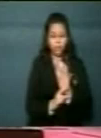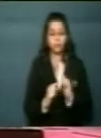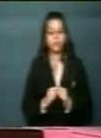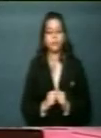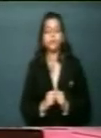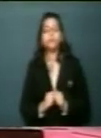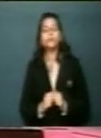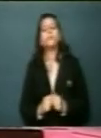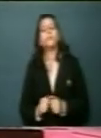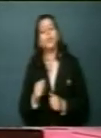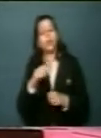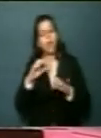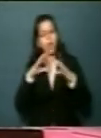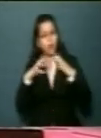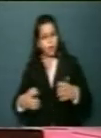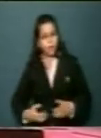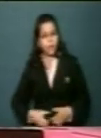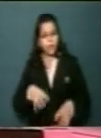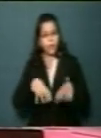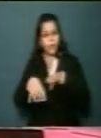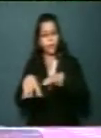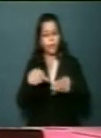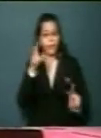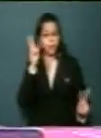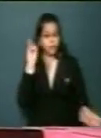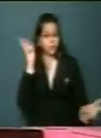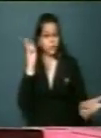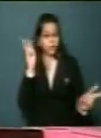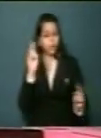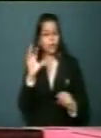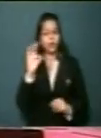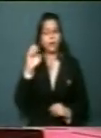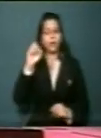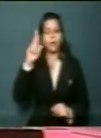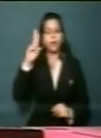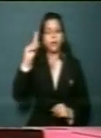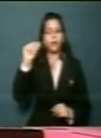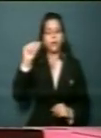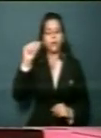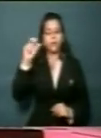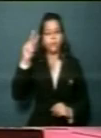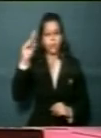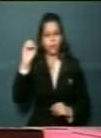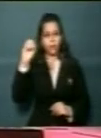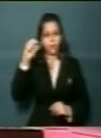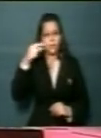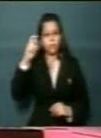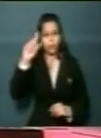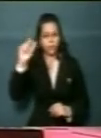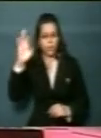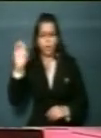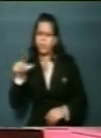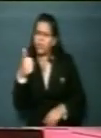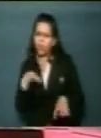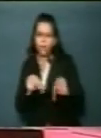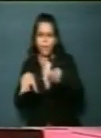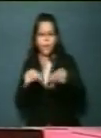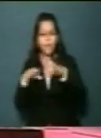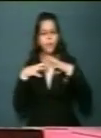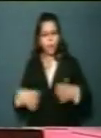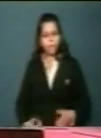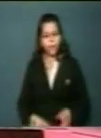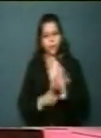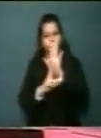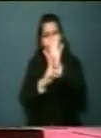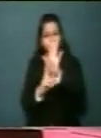señor gobernador político del Departamento de San Salvador, don Fernando González, y señores gobernadores de los demás departamentos del país que